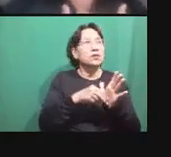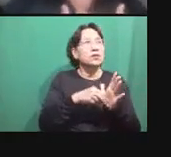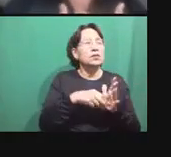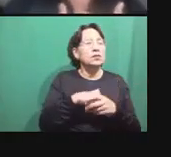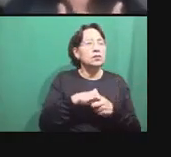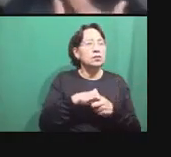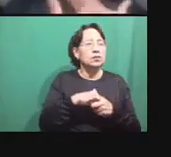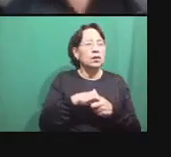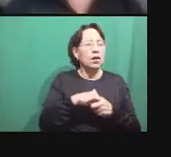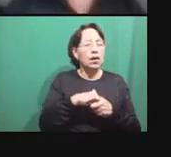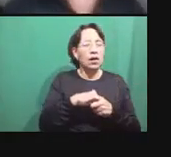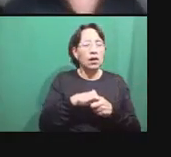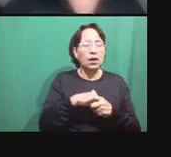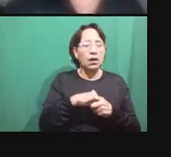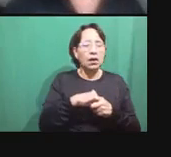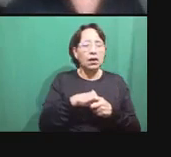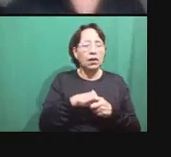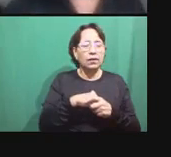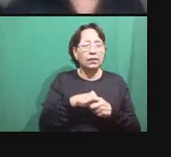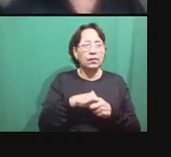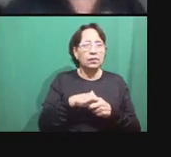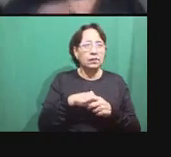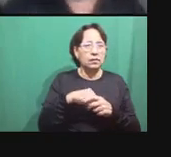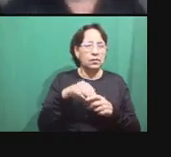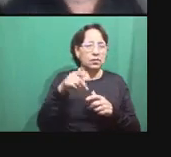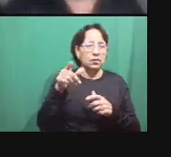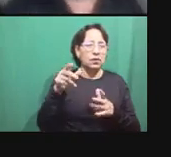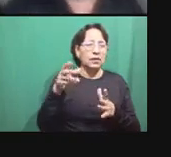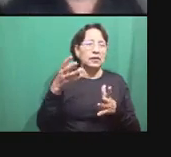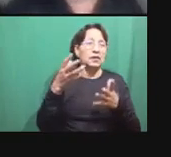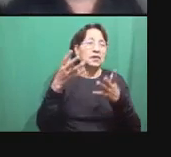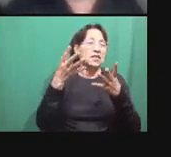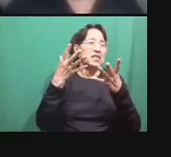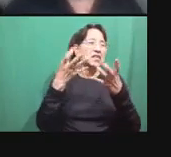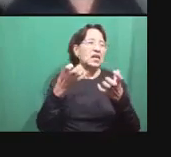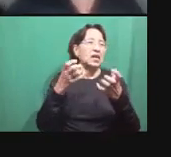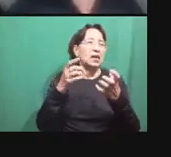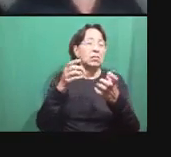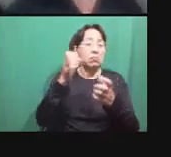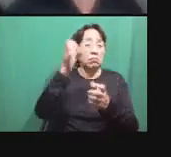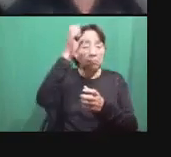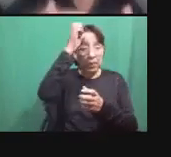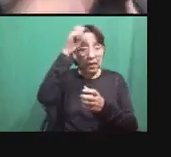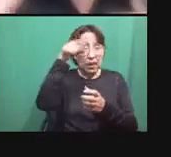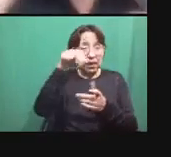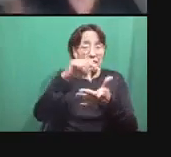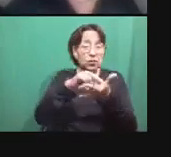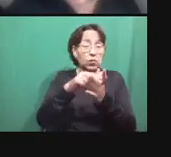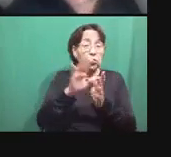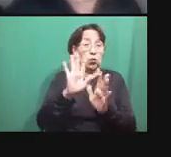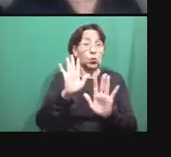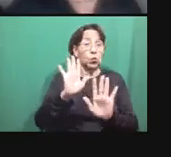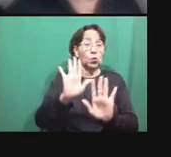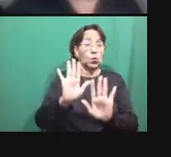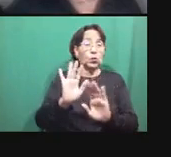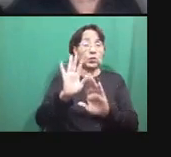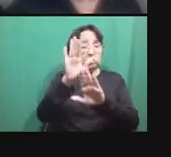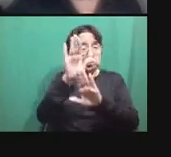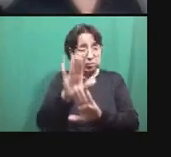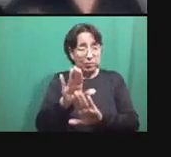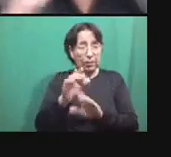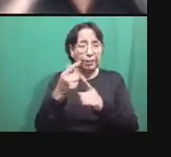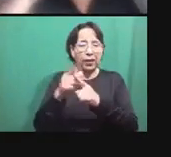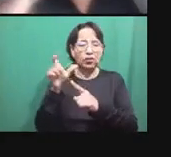es la condición sagrada que tal vez pudo haber tenido la piedra inmaculada? Entonces empiezan a sucederse esas capas de las que no se